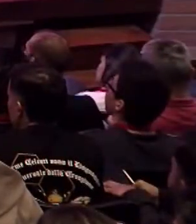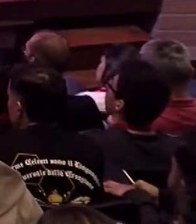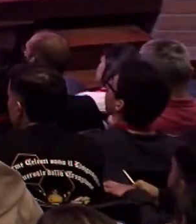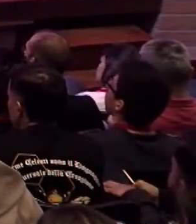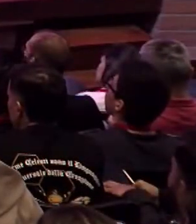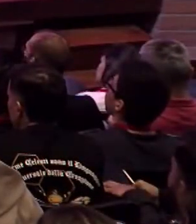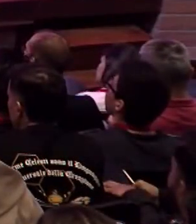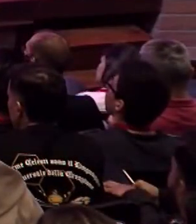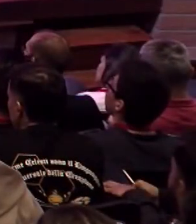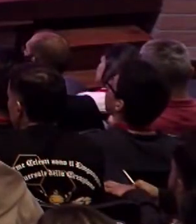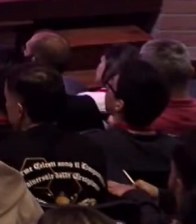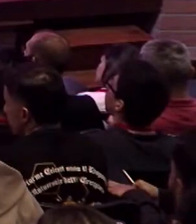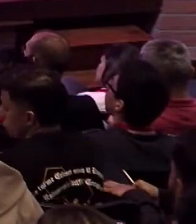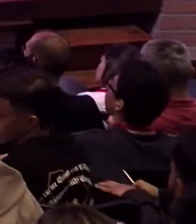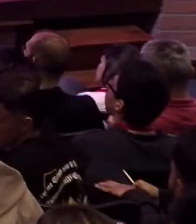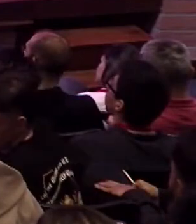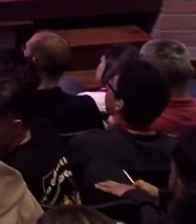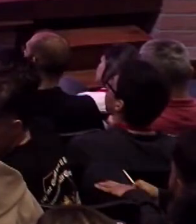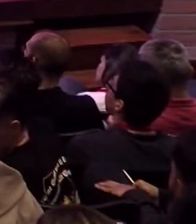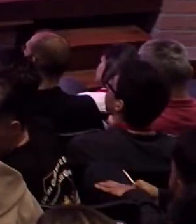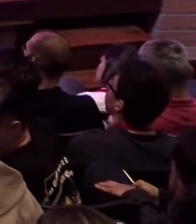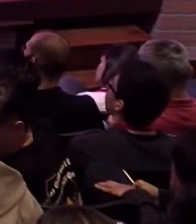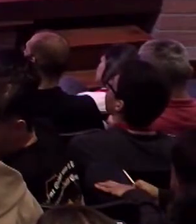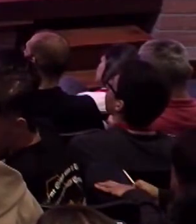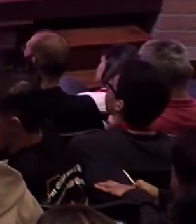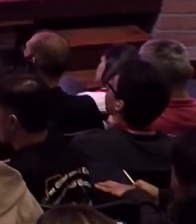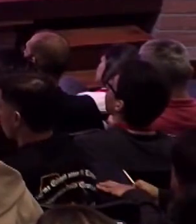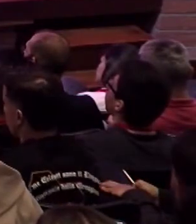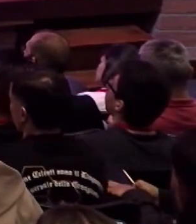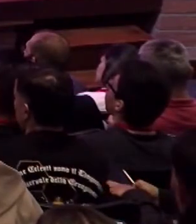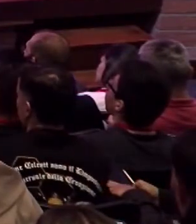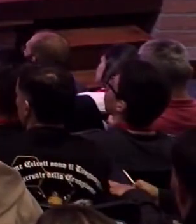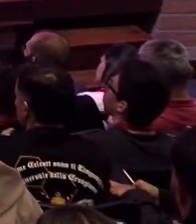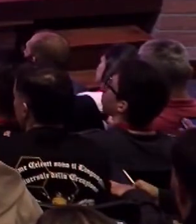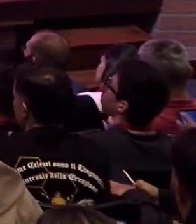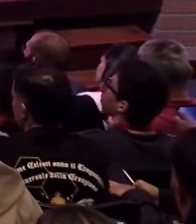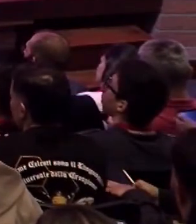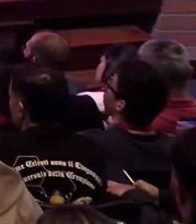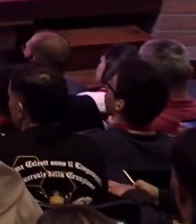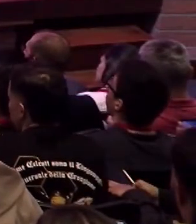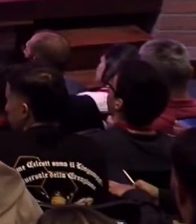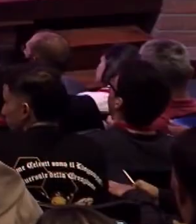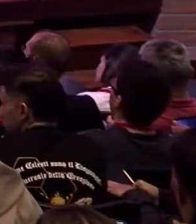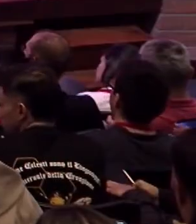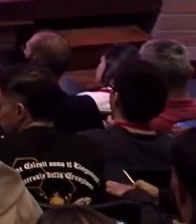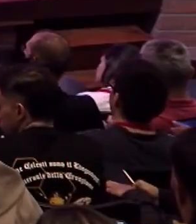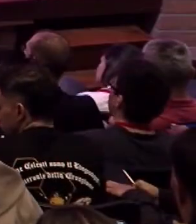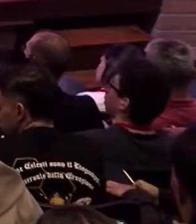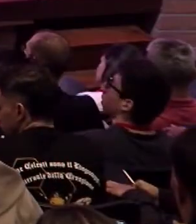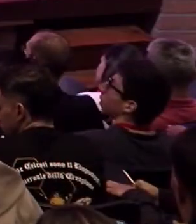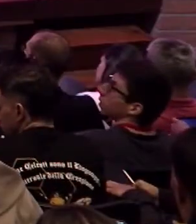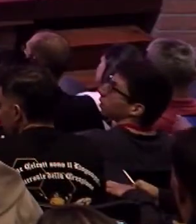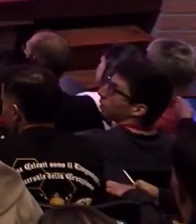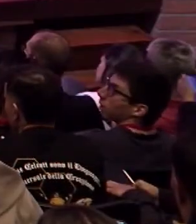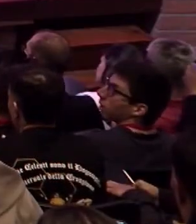de si estamos cerca, estamos lejos. Hay diferentes analistas que dicen lo uno o lo otro, pero vamos en